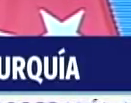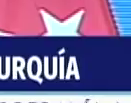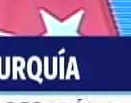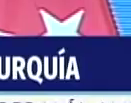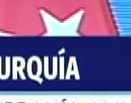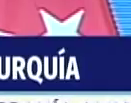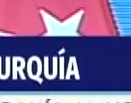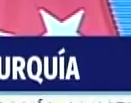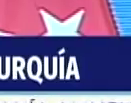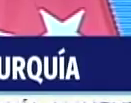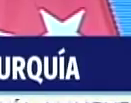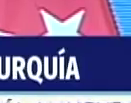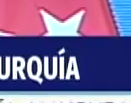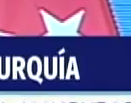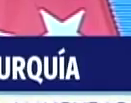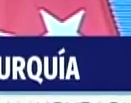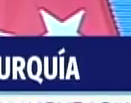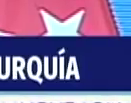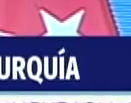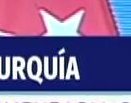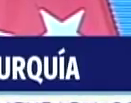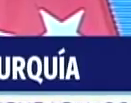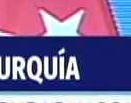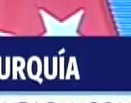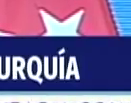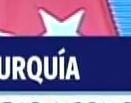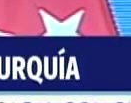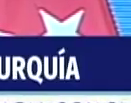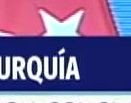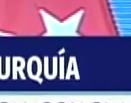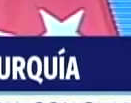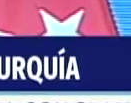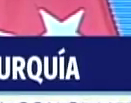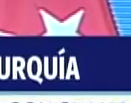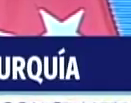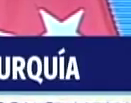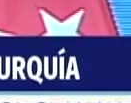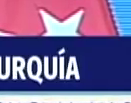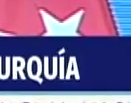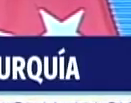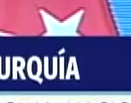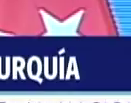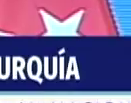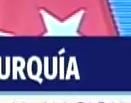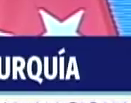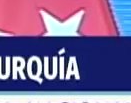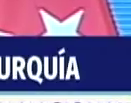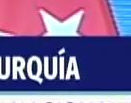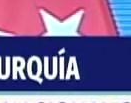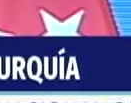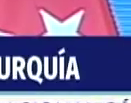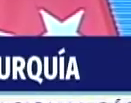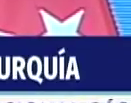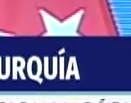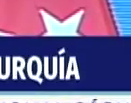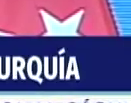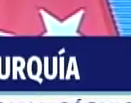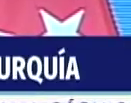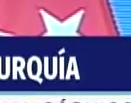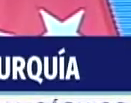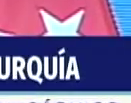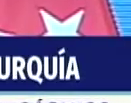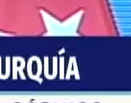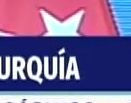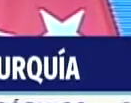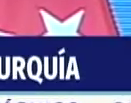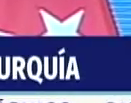breve introducción sin antes reiterar el compromiso del gobierno bolivariano, del presidente de la